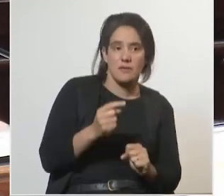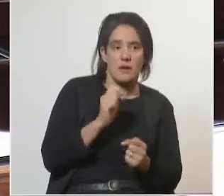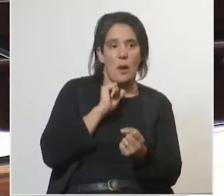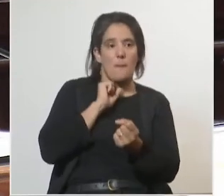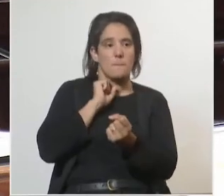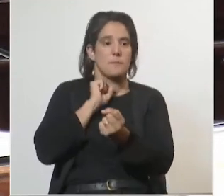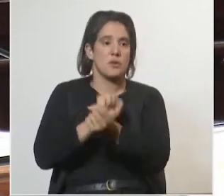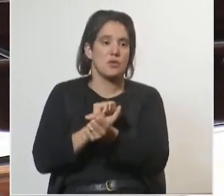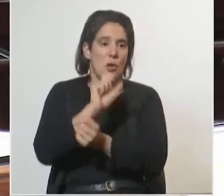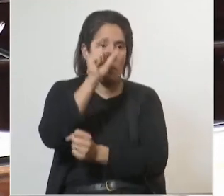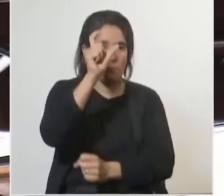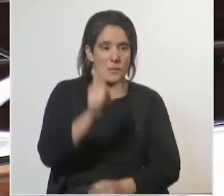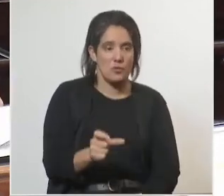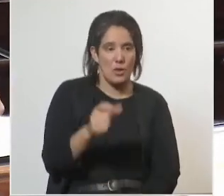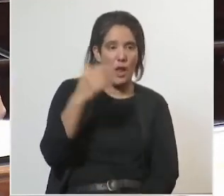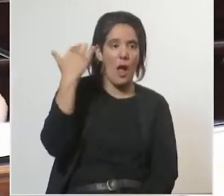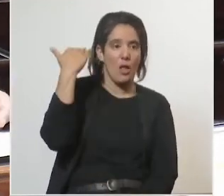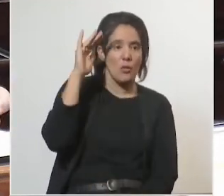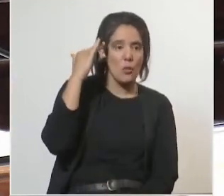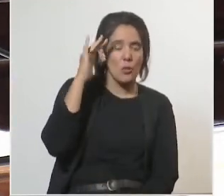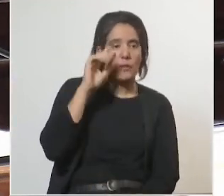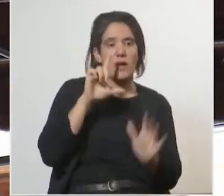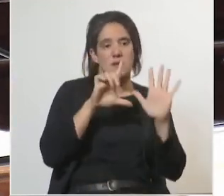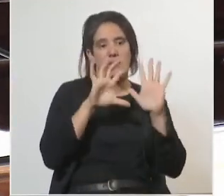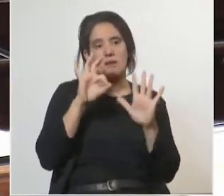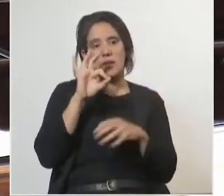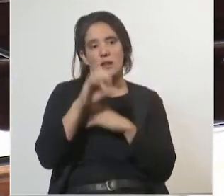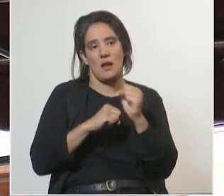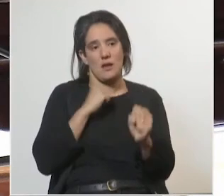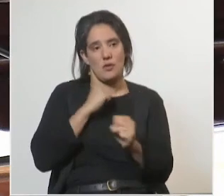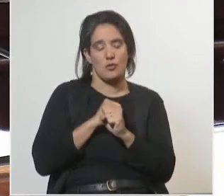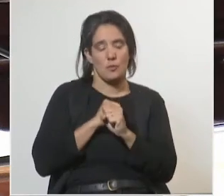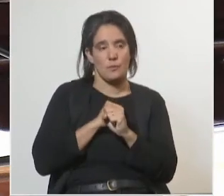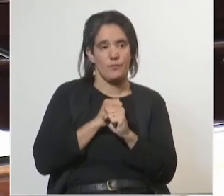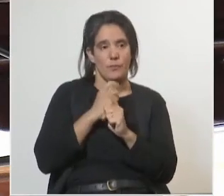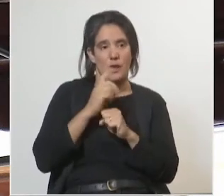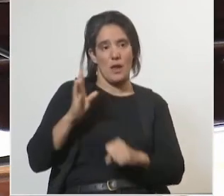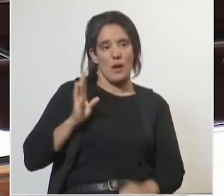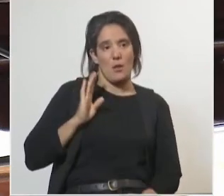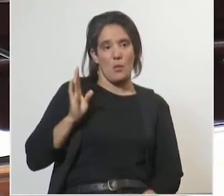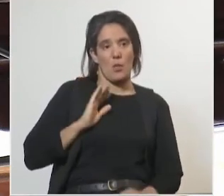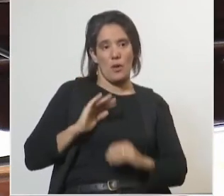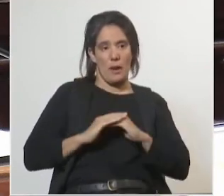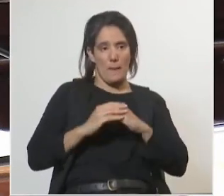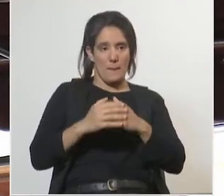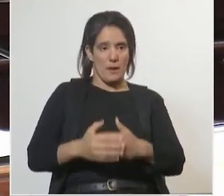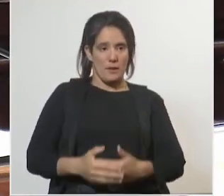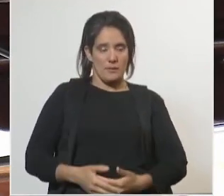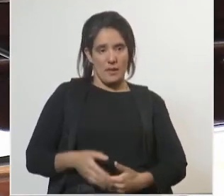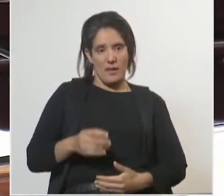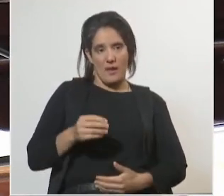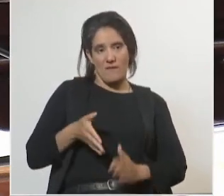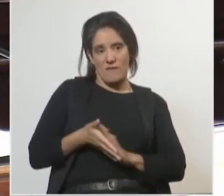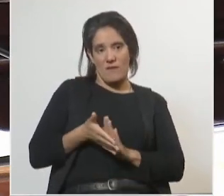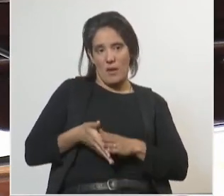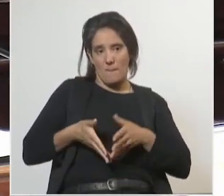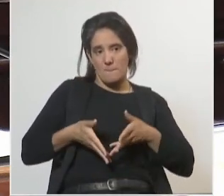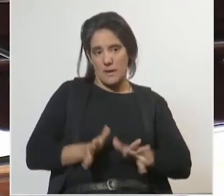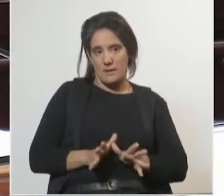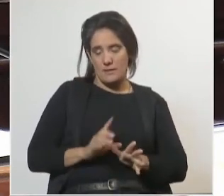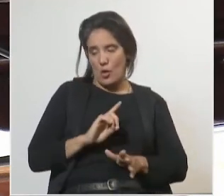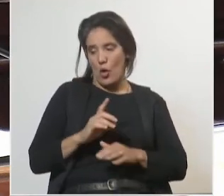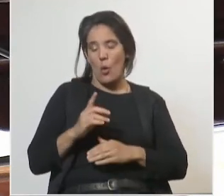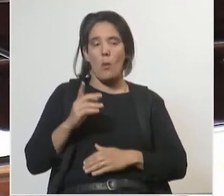prisión preventiva de las personas mayores de 70 años, de las mujeres en los últimos meses de embarazo, de las madres durante